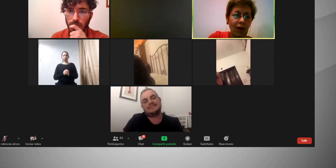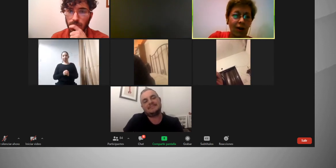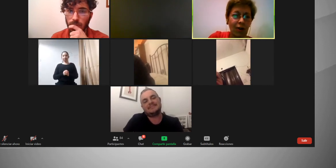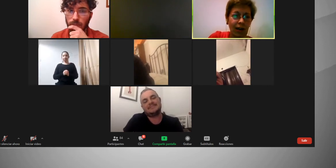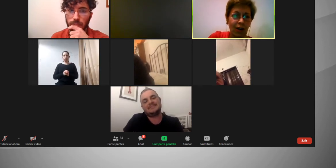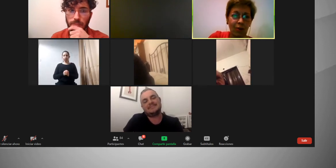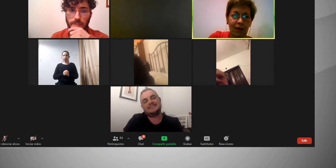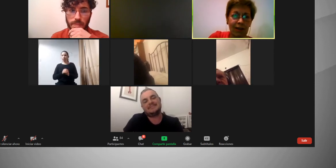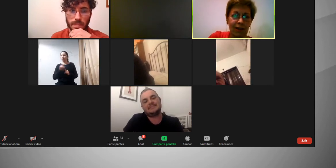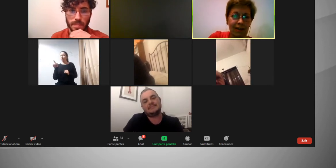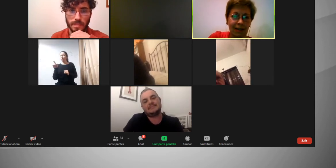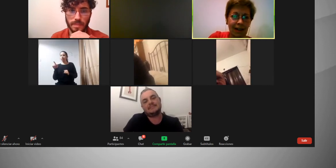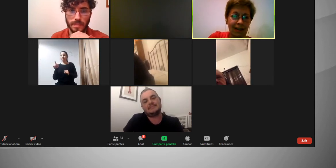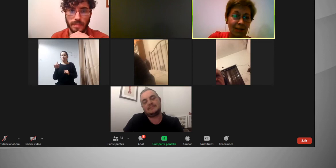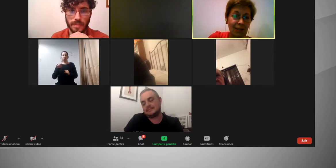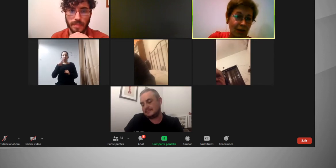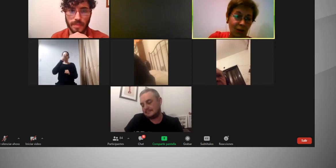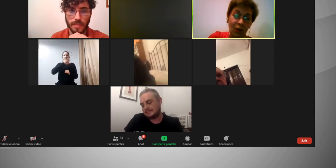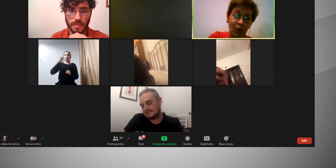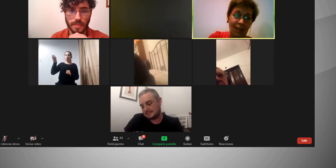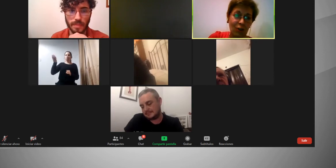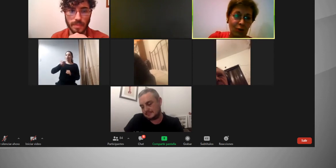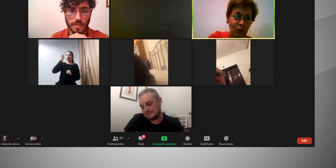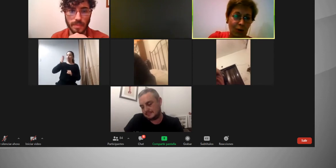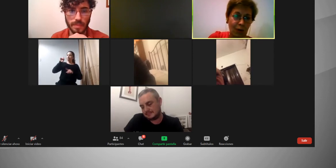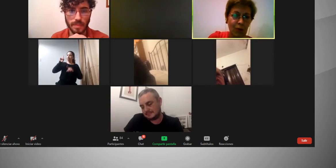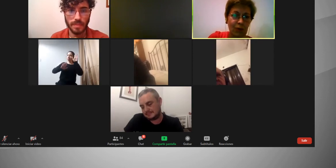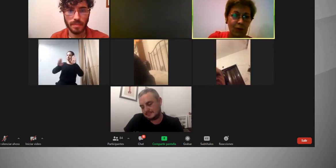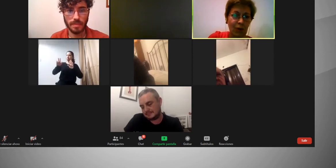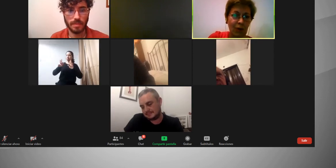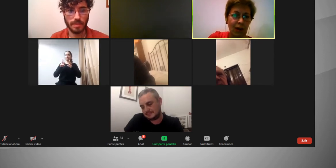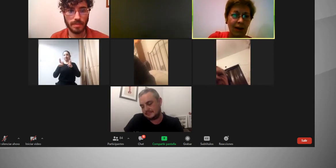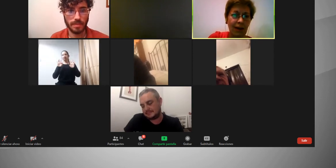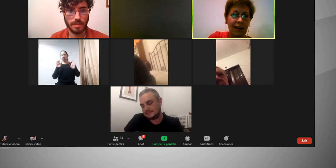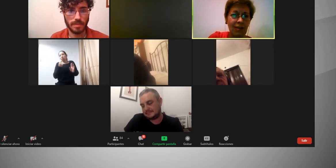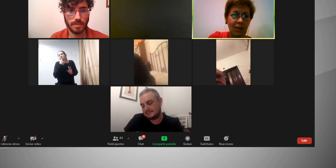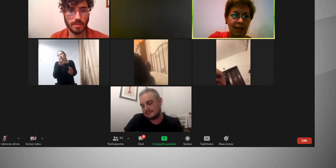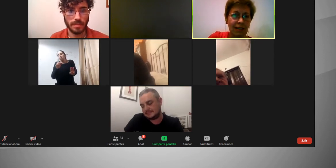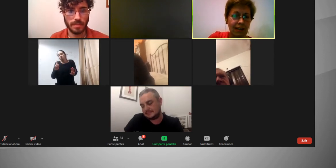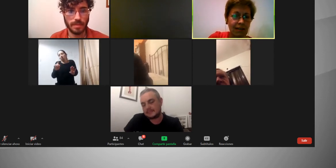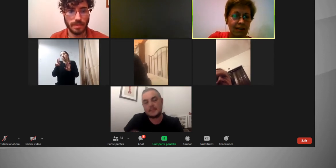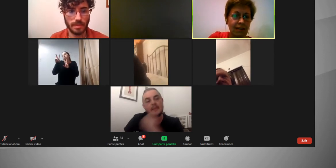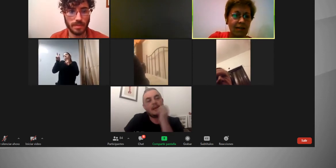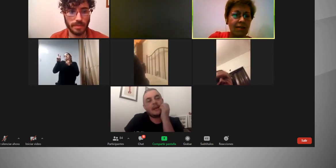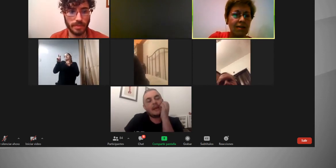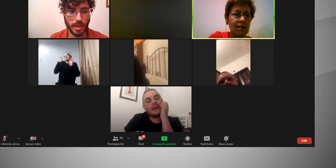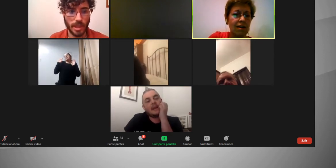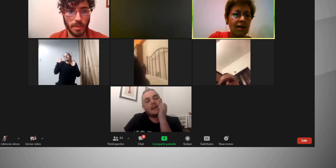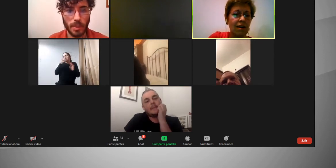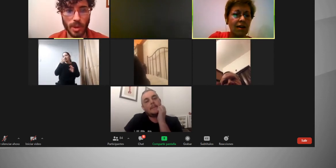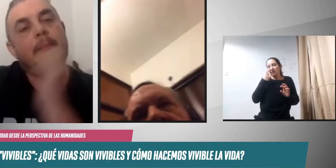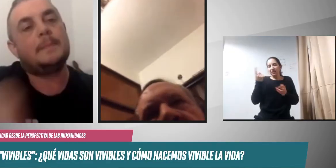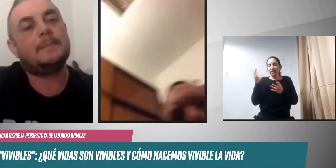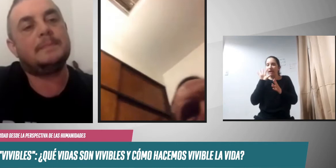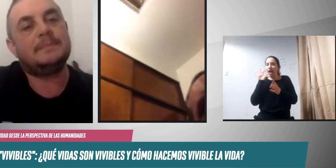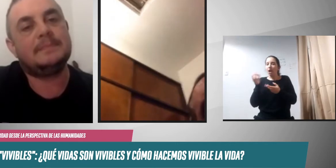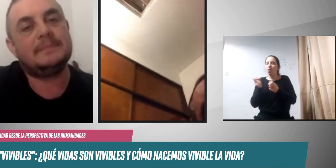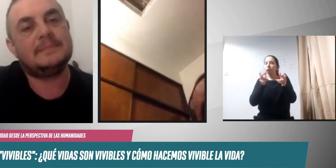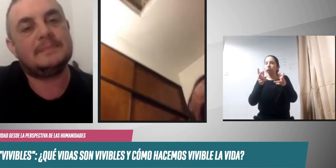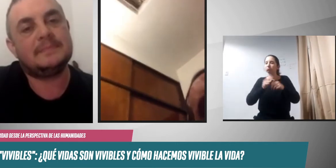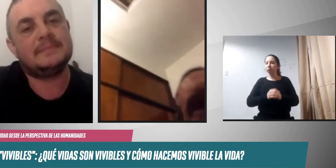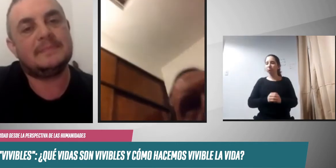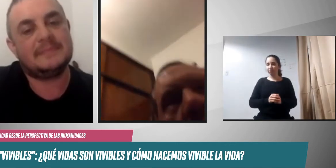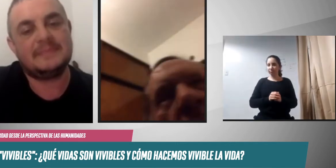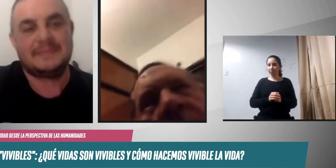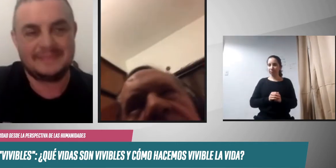No sé si Mauro o Carlos quieren comentar acerca de esta observación, que de hecho no es una pregunta, pero la rescato desde el chat.